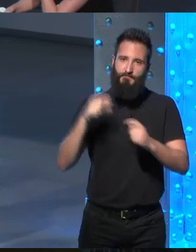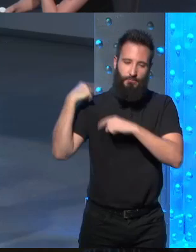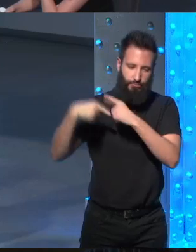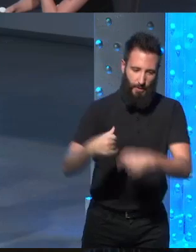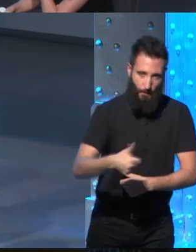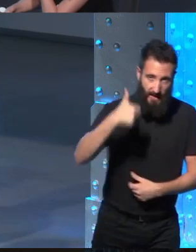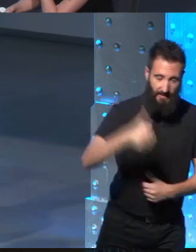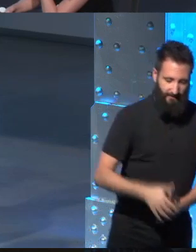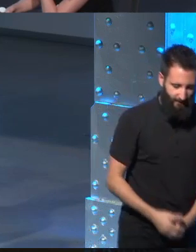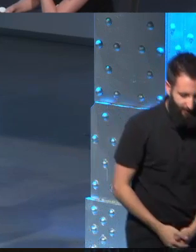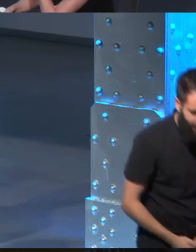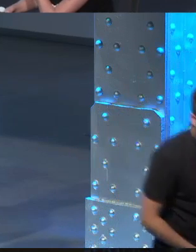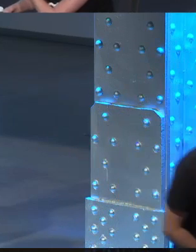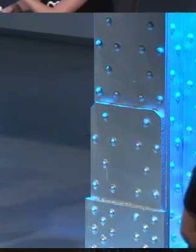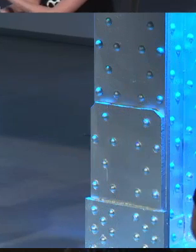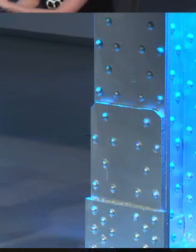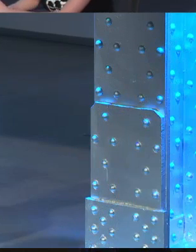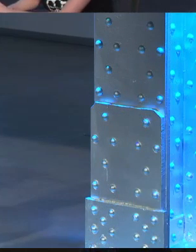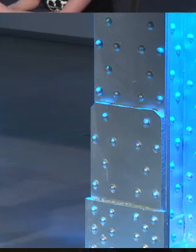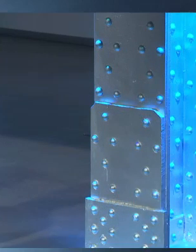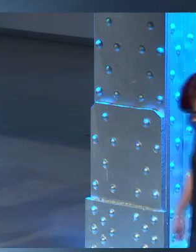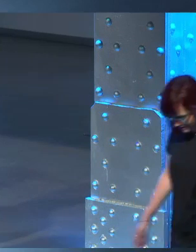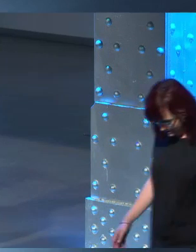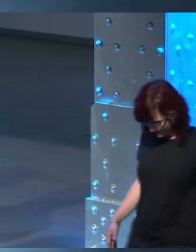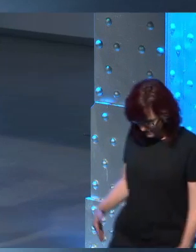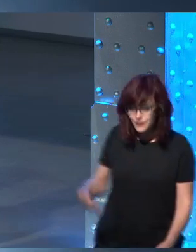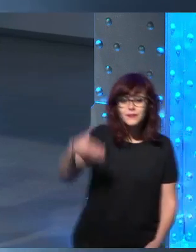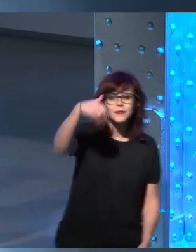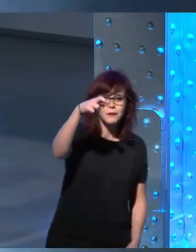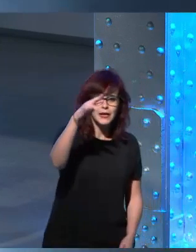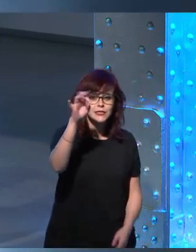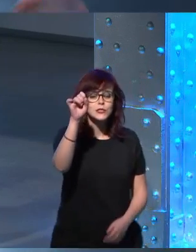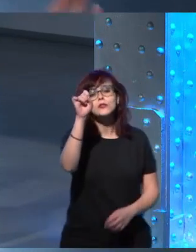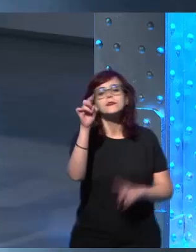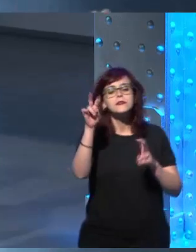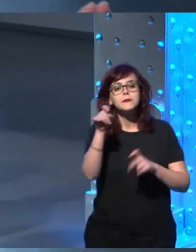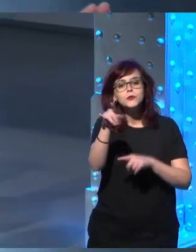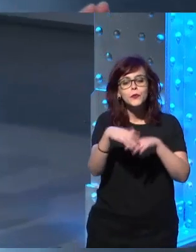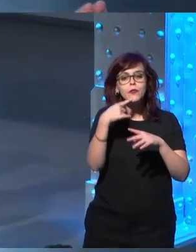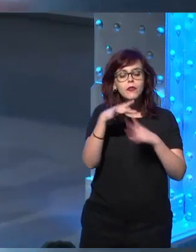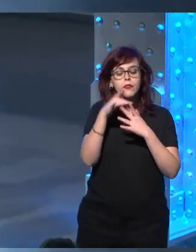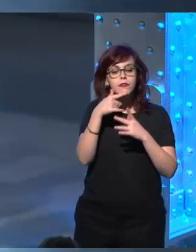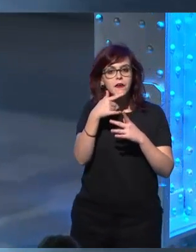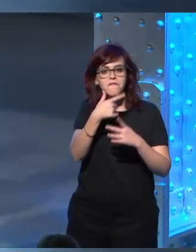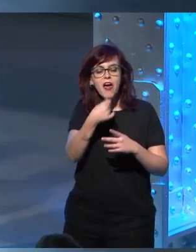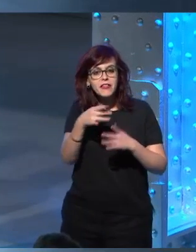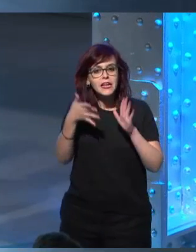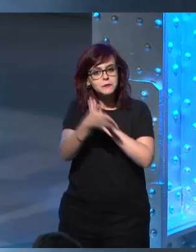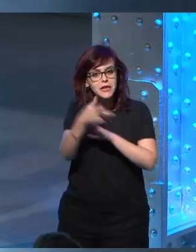los medios de es necesario explicar la economía así para que llegue, aunque yo supongo que cuando te ven explicarlo ya no tienen ninguna duda. Sí, la verdad es